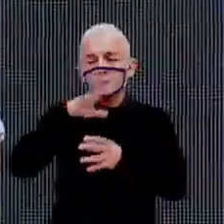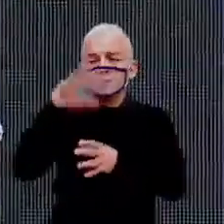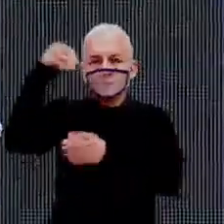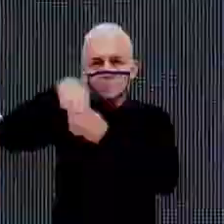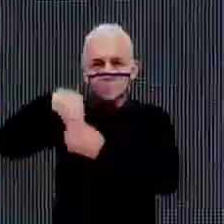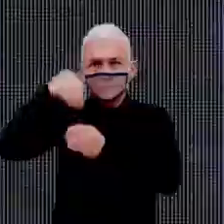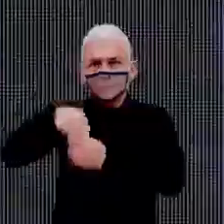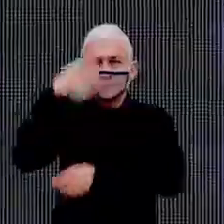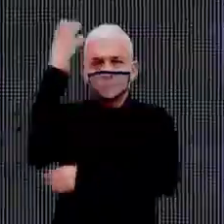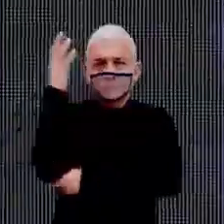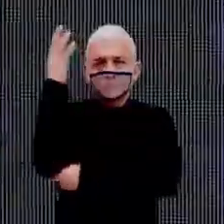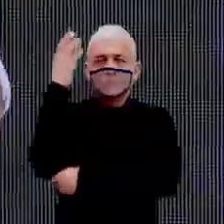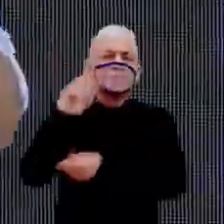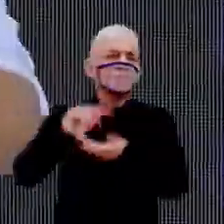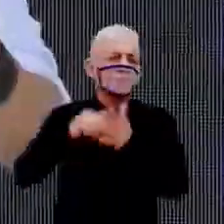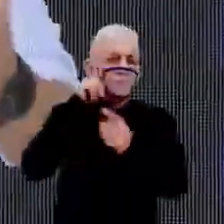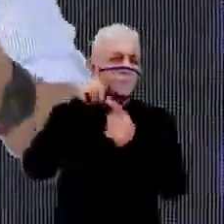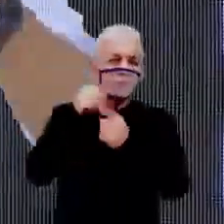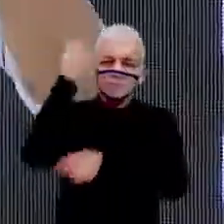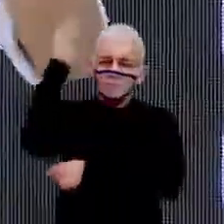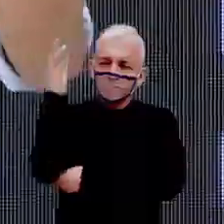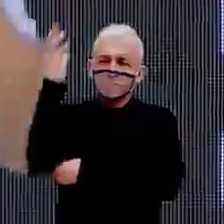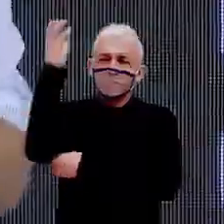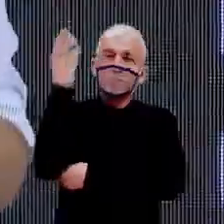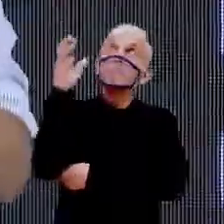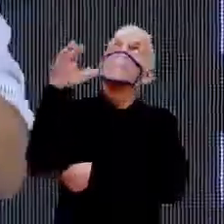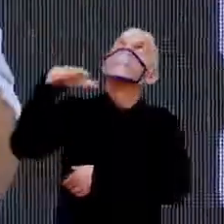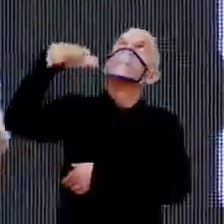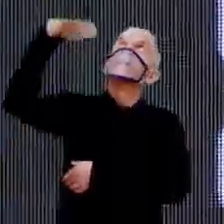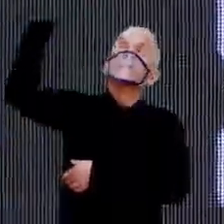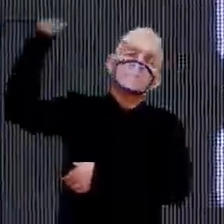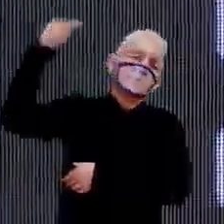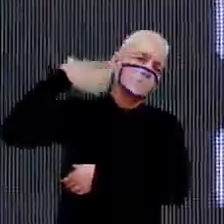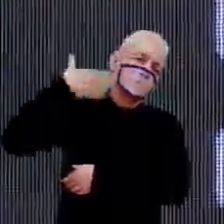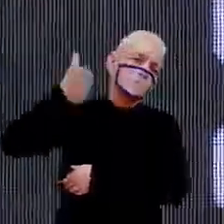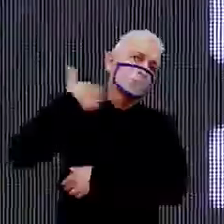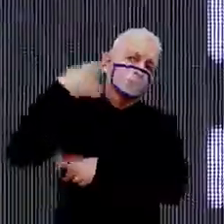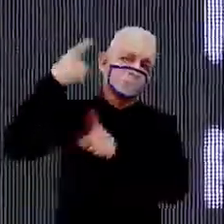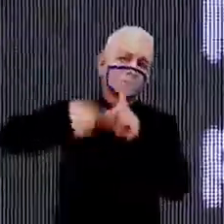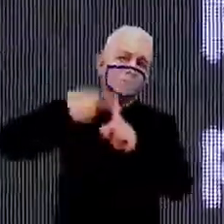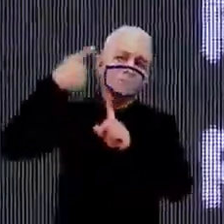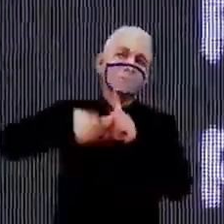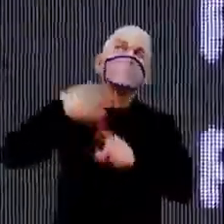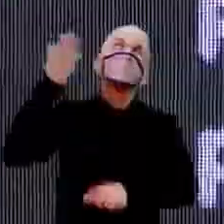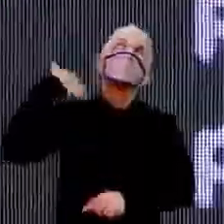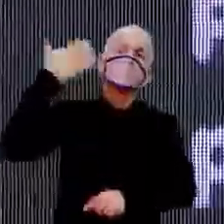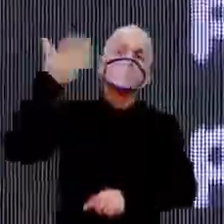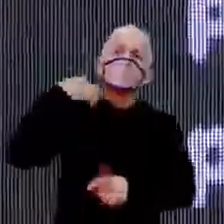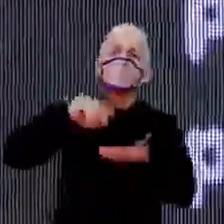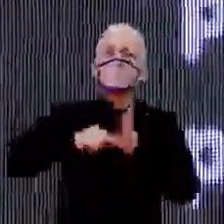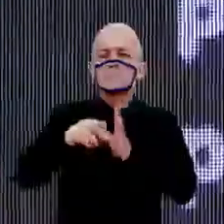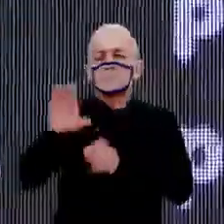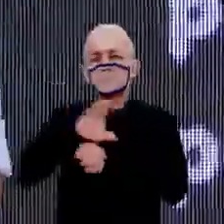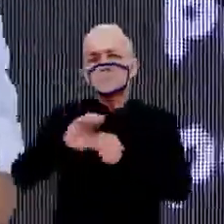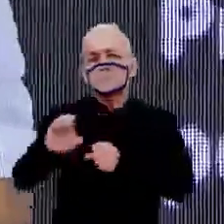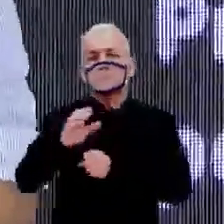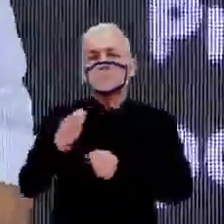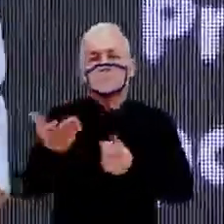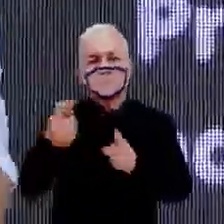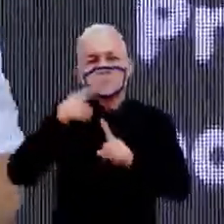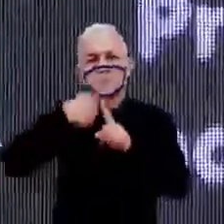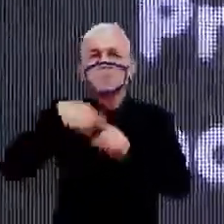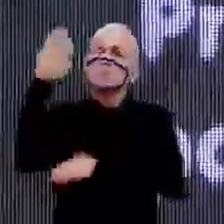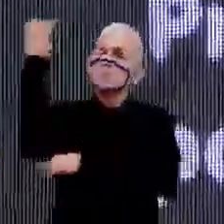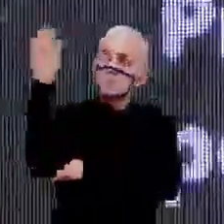se ha dedicado a sembrar árboles de gran altura, tamaño y acordes a nuestro clima